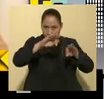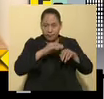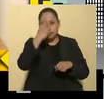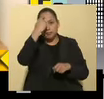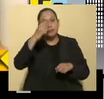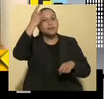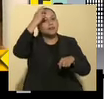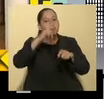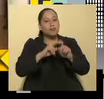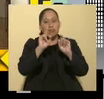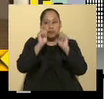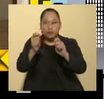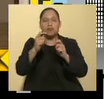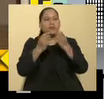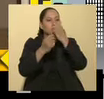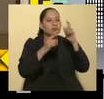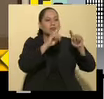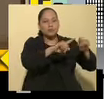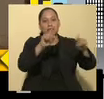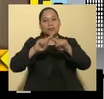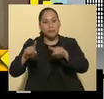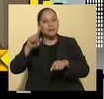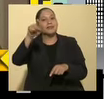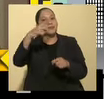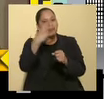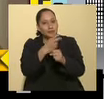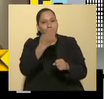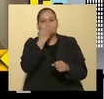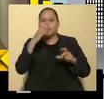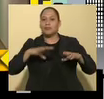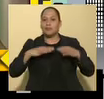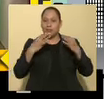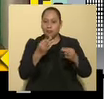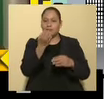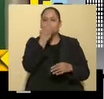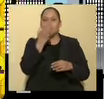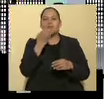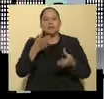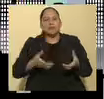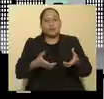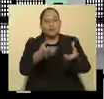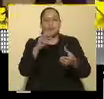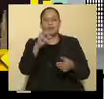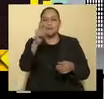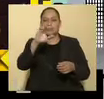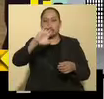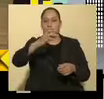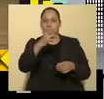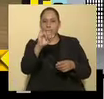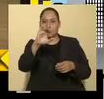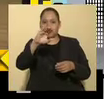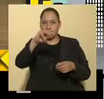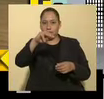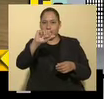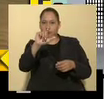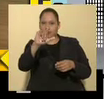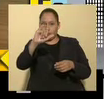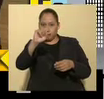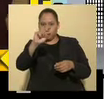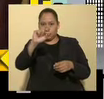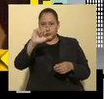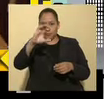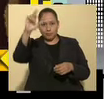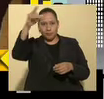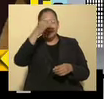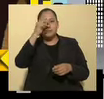la dirección de otras tantas escuelas. Entonces se funda la segunda, que es la Escuela al Aire Libre de Chimalistac, de este renacimiento mexicano,